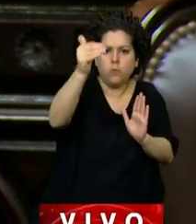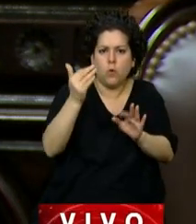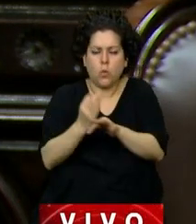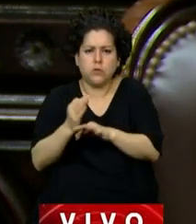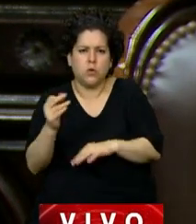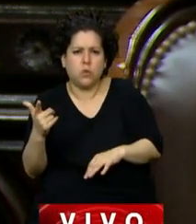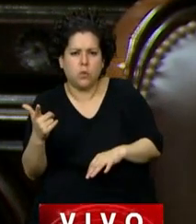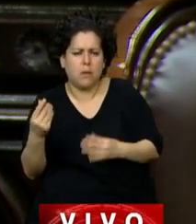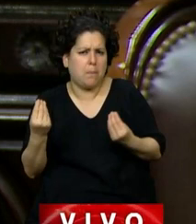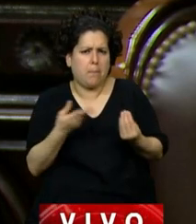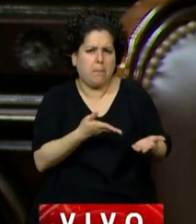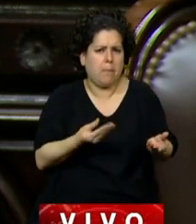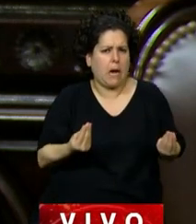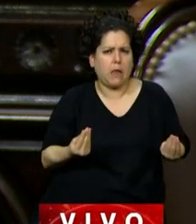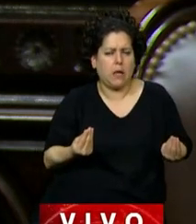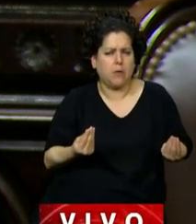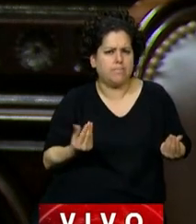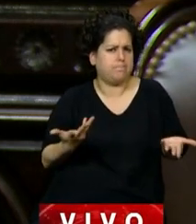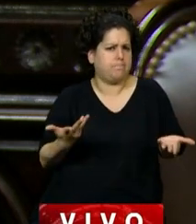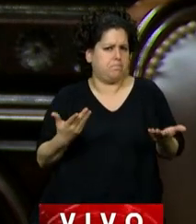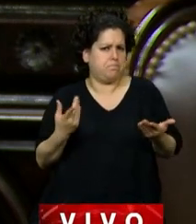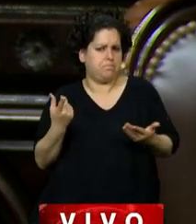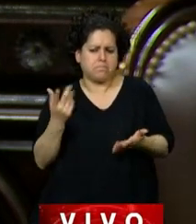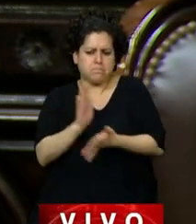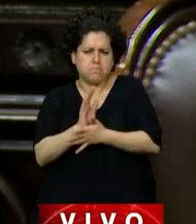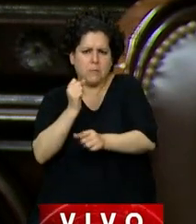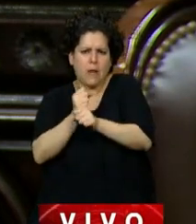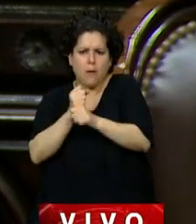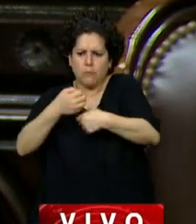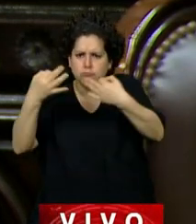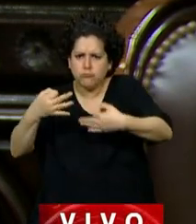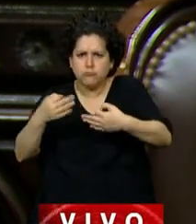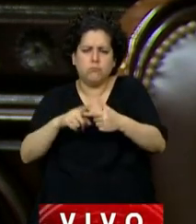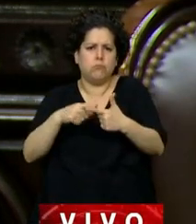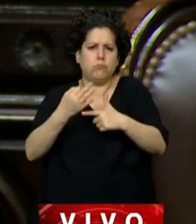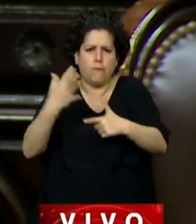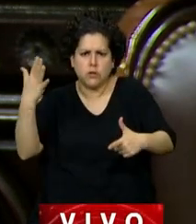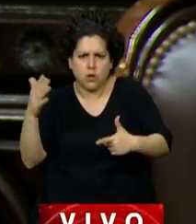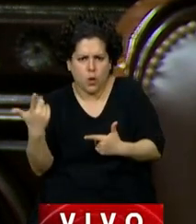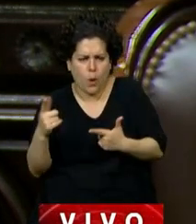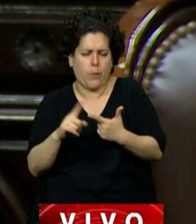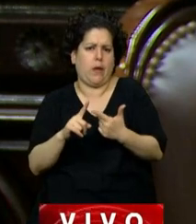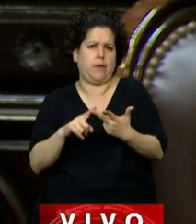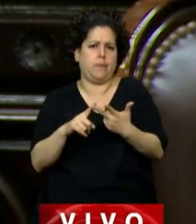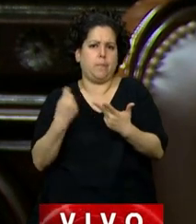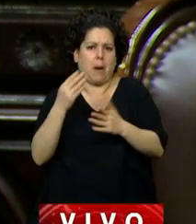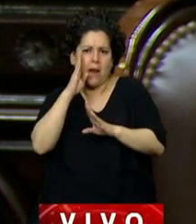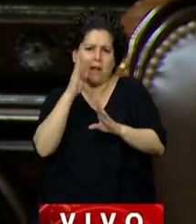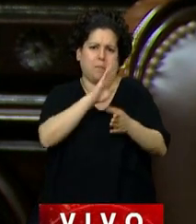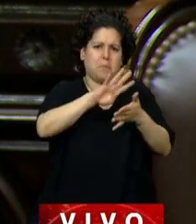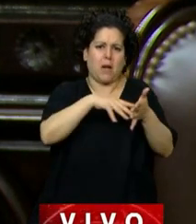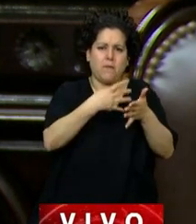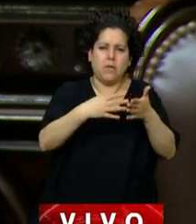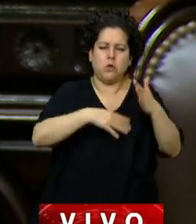educación, porque no vamos a tener mano de obra calificada, no vamos a tener profesionales que puedan ocuparse de la